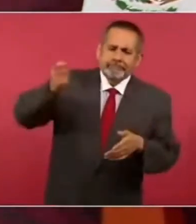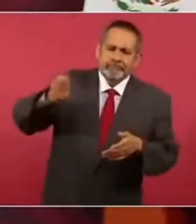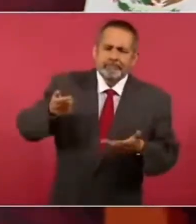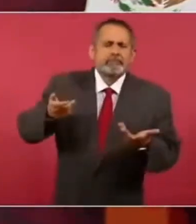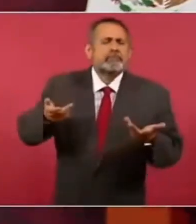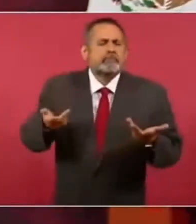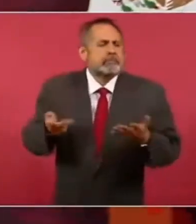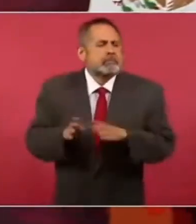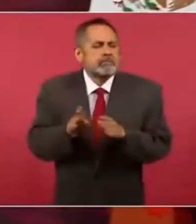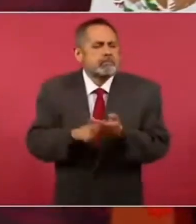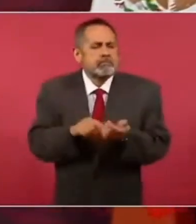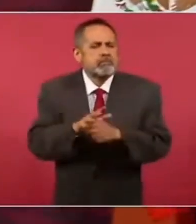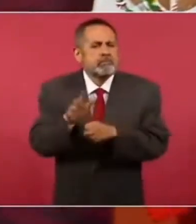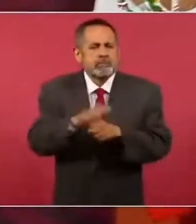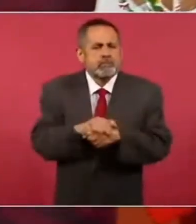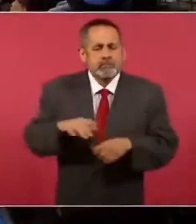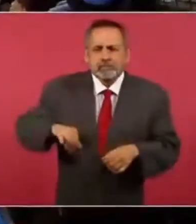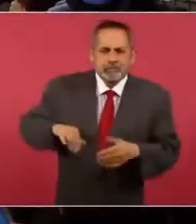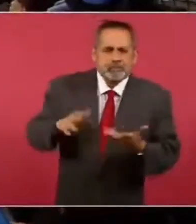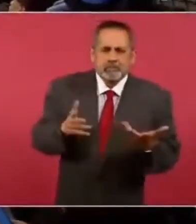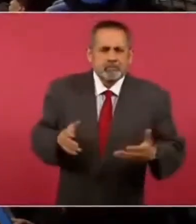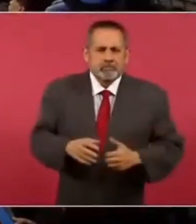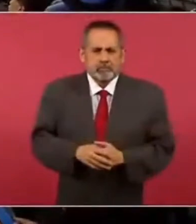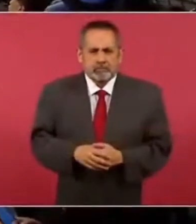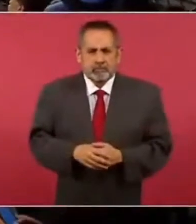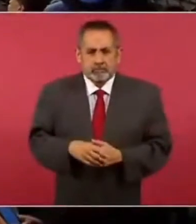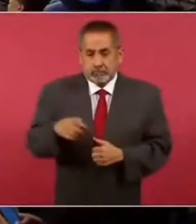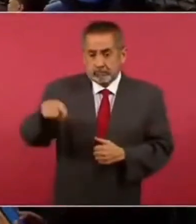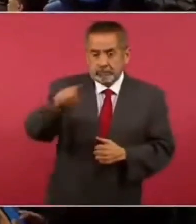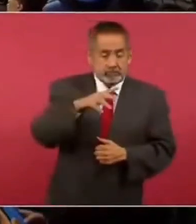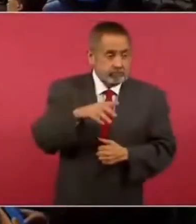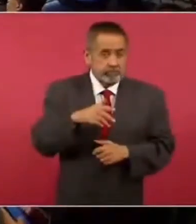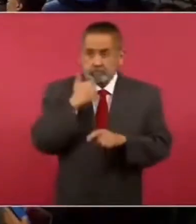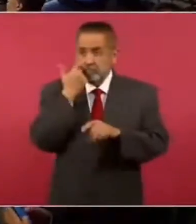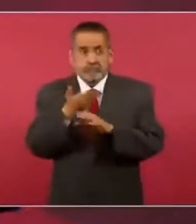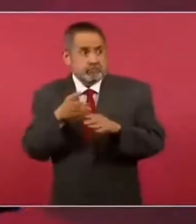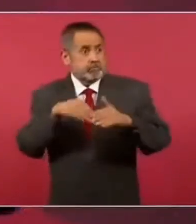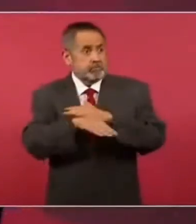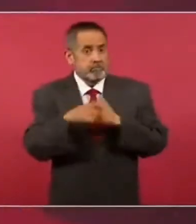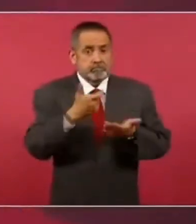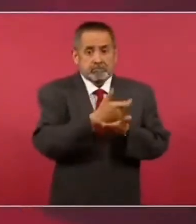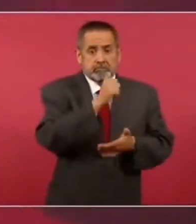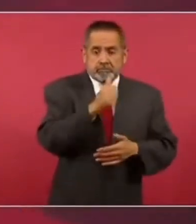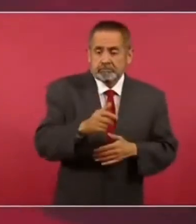intereses? Y no cualquiera puede entrar, ¿no? Ah.